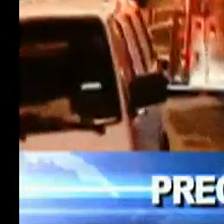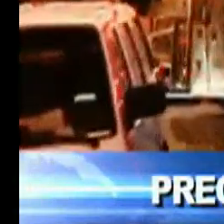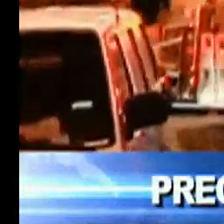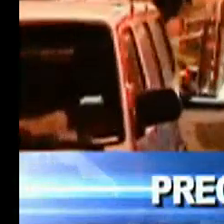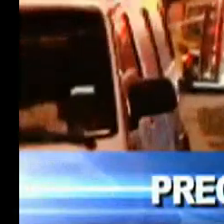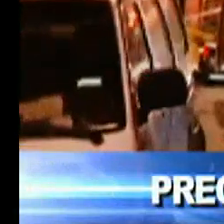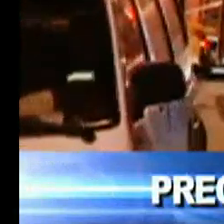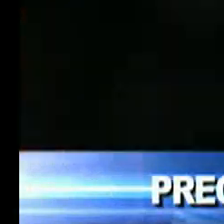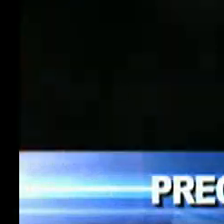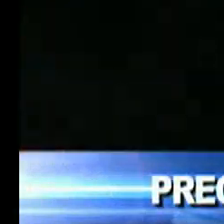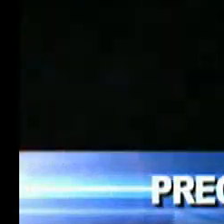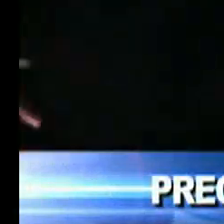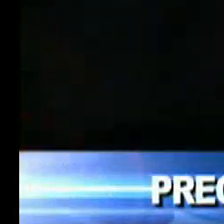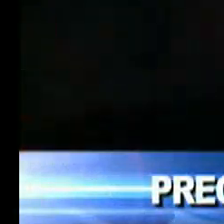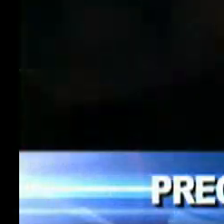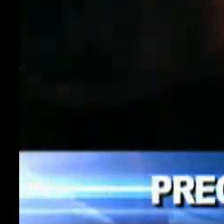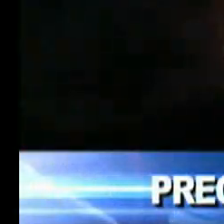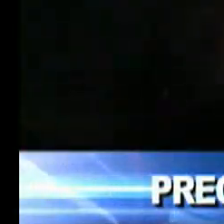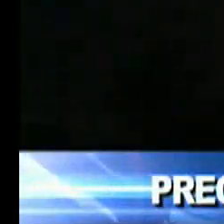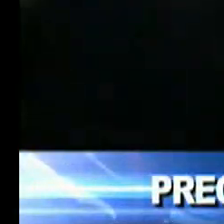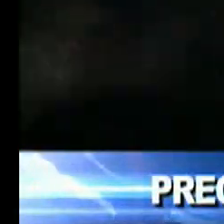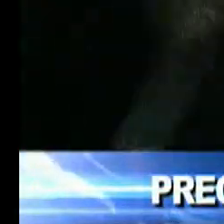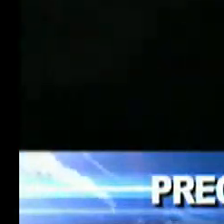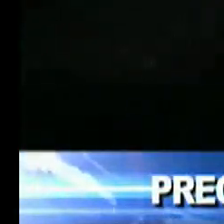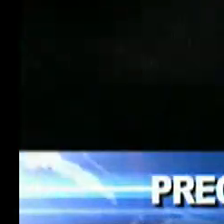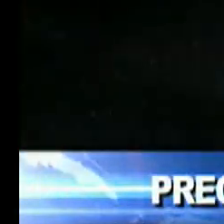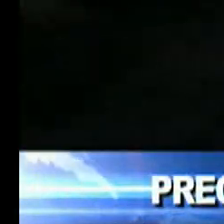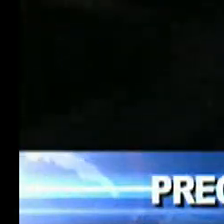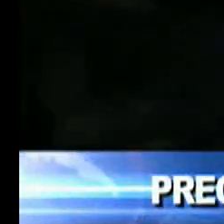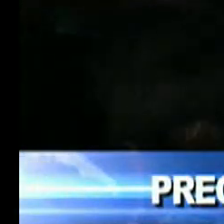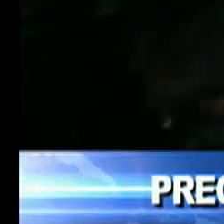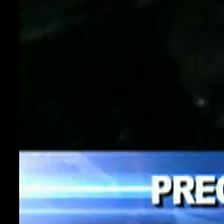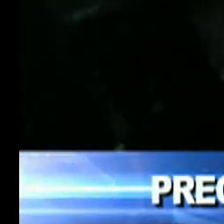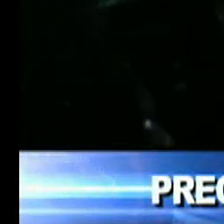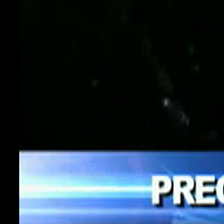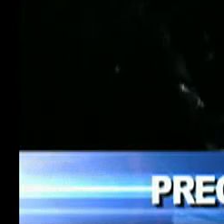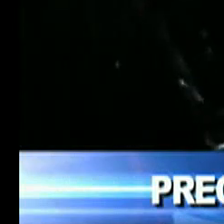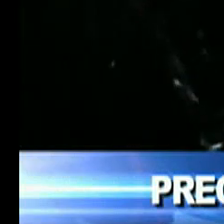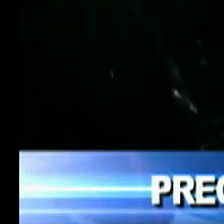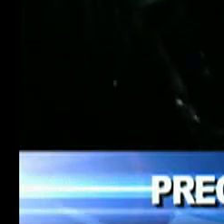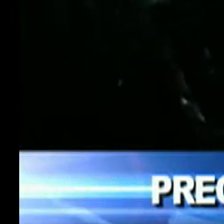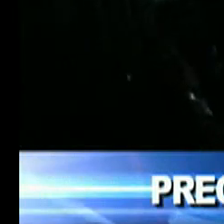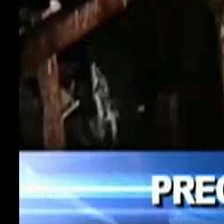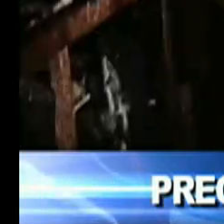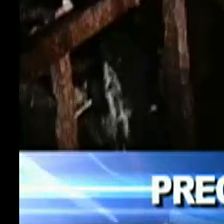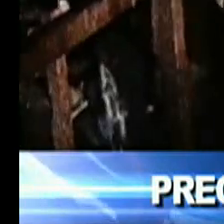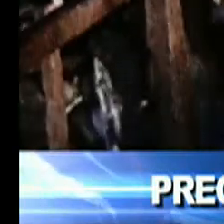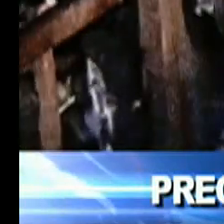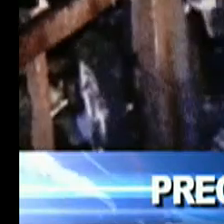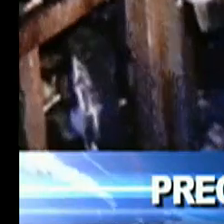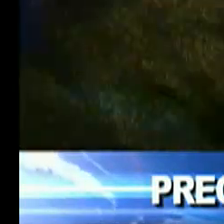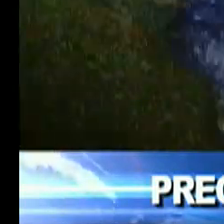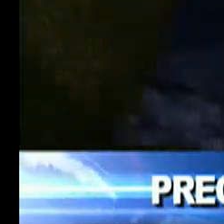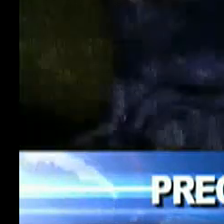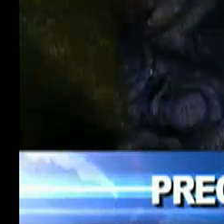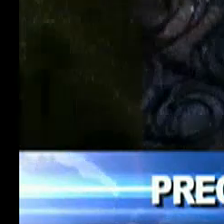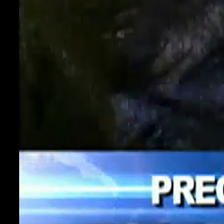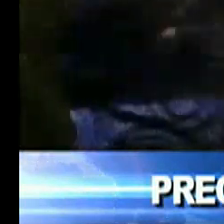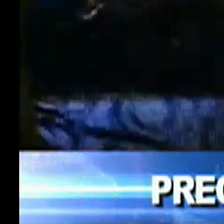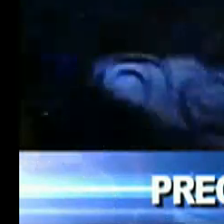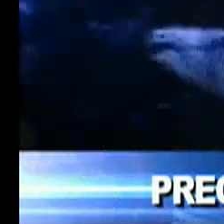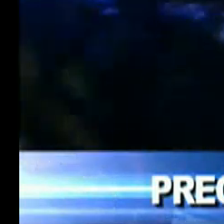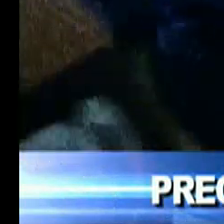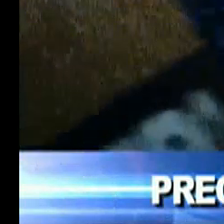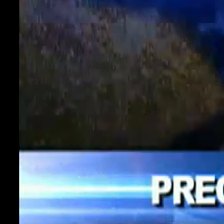Expertos dan recomendaciones tras propagación de 3 incendios en Guayaquil. Conexiones clandestinas y la falta